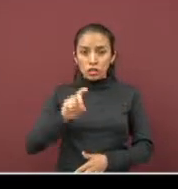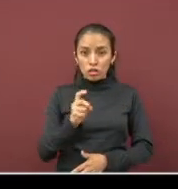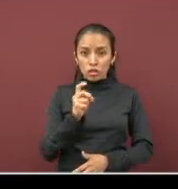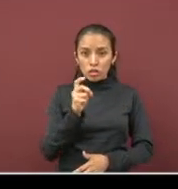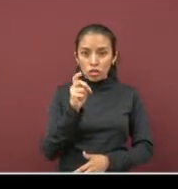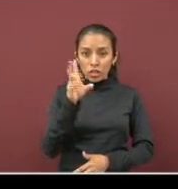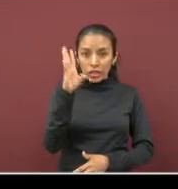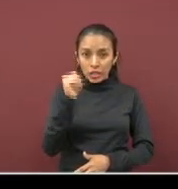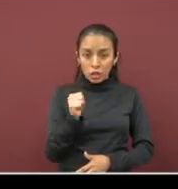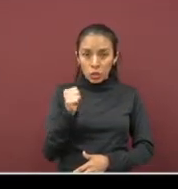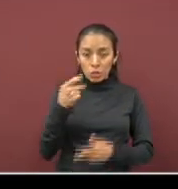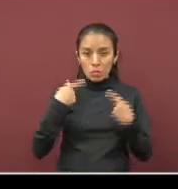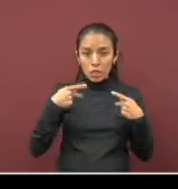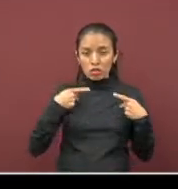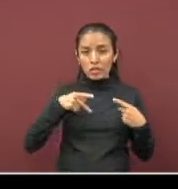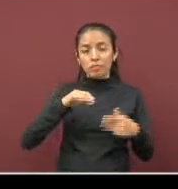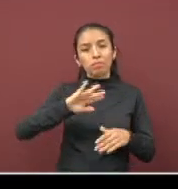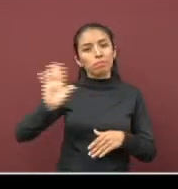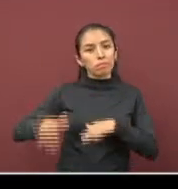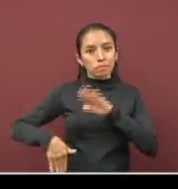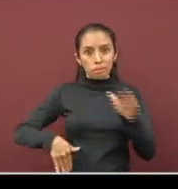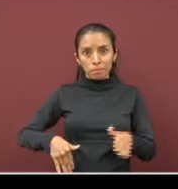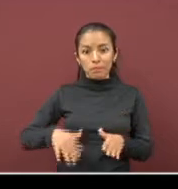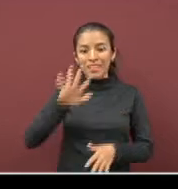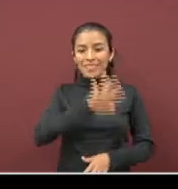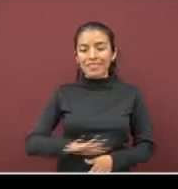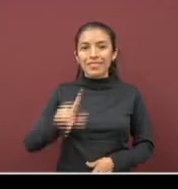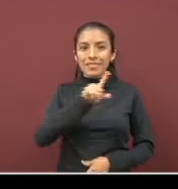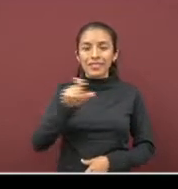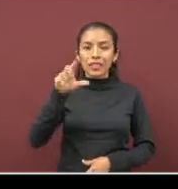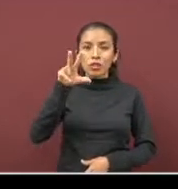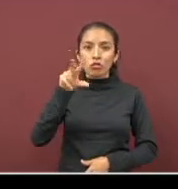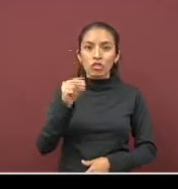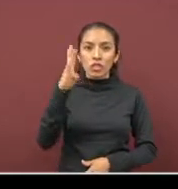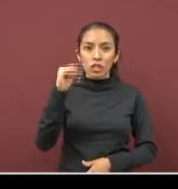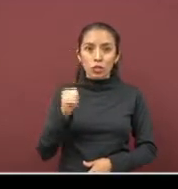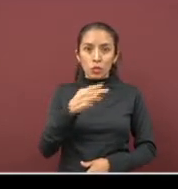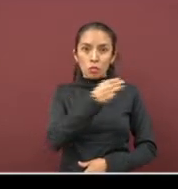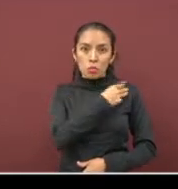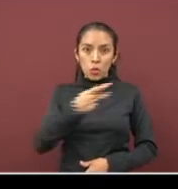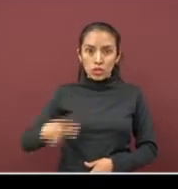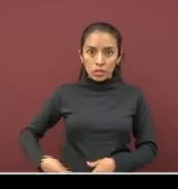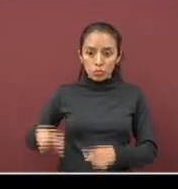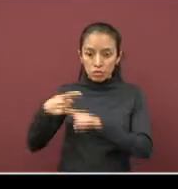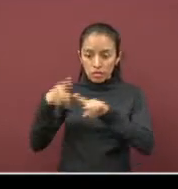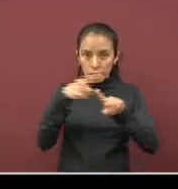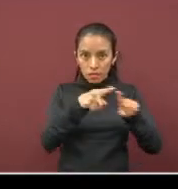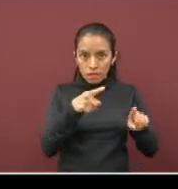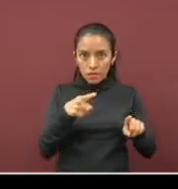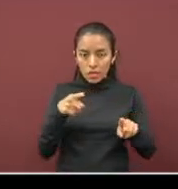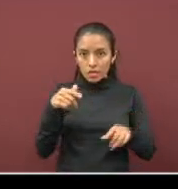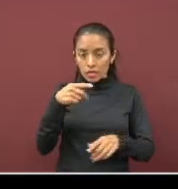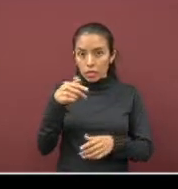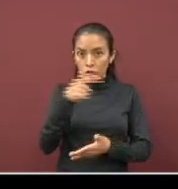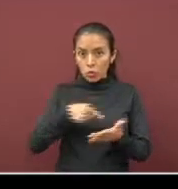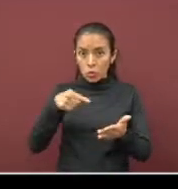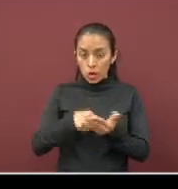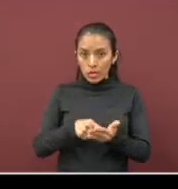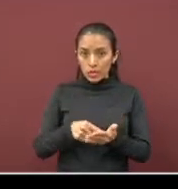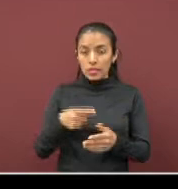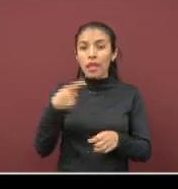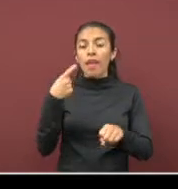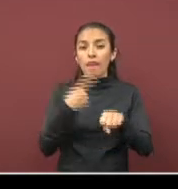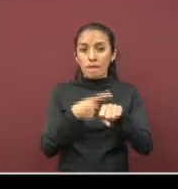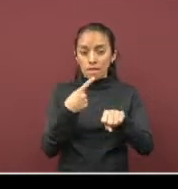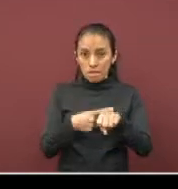pacientes han fallecido en 189 municipios de la entidad los enfermos cuyos resultados han sido positivos a